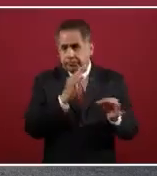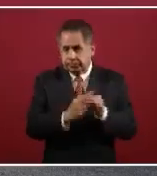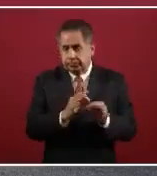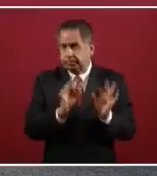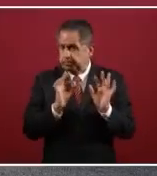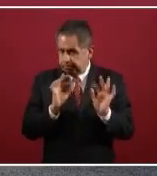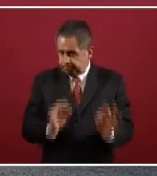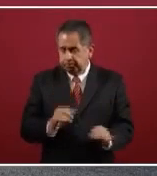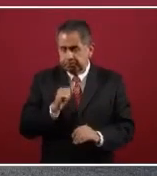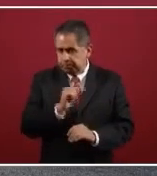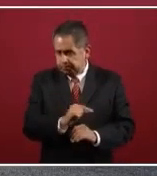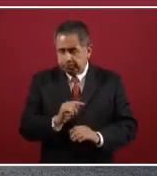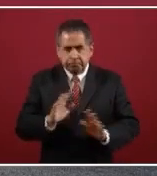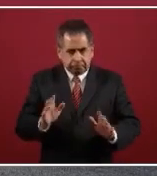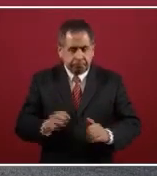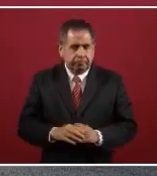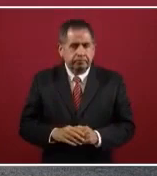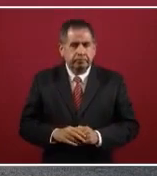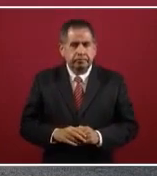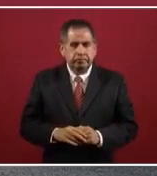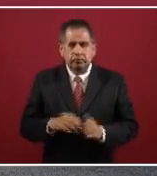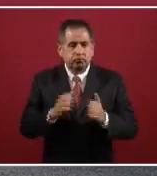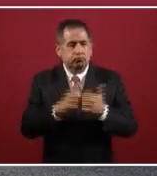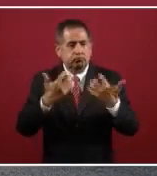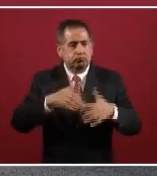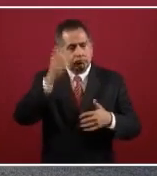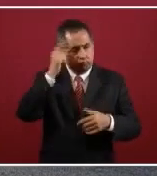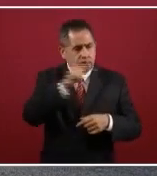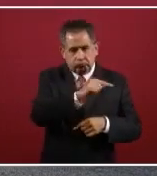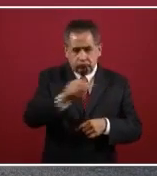hizo con los empresarios.